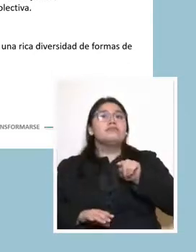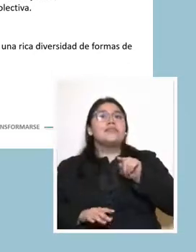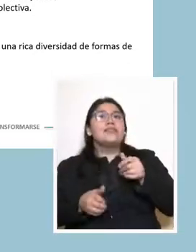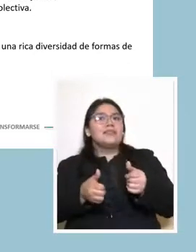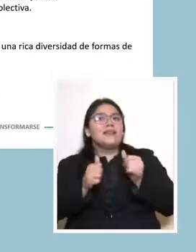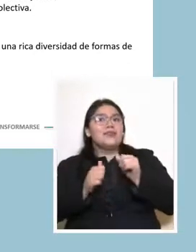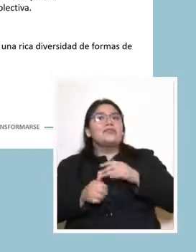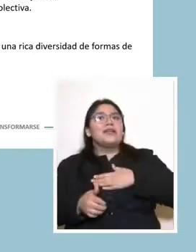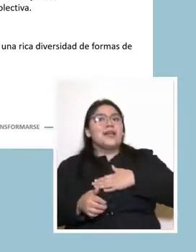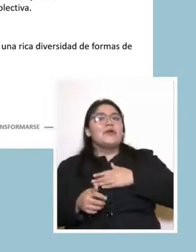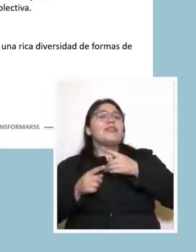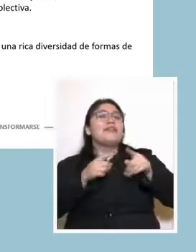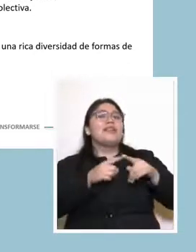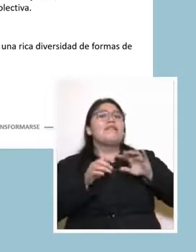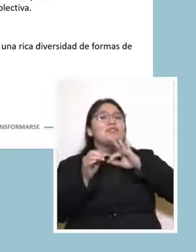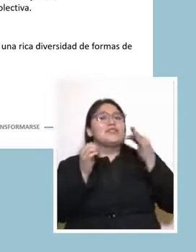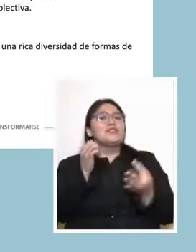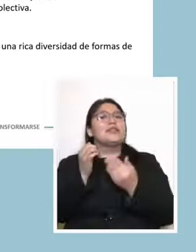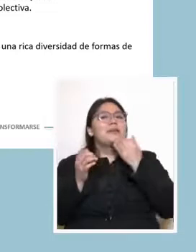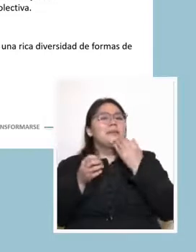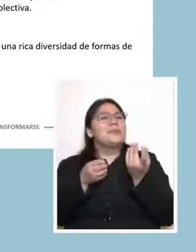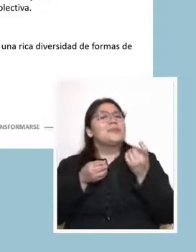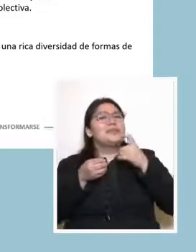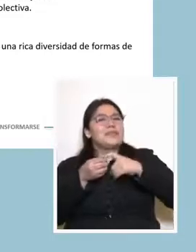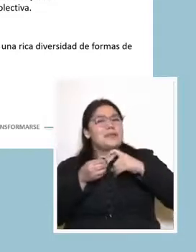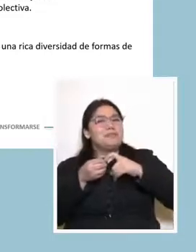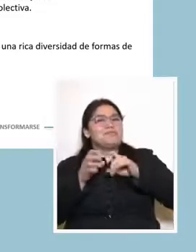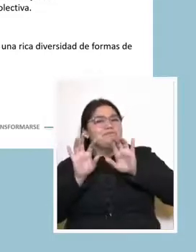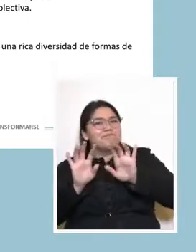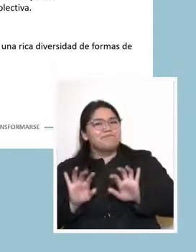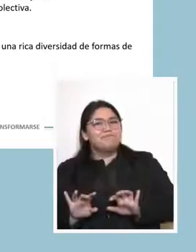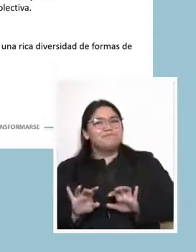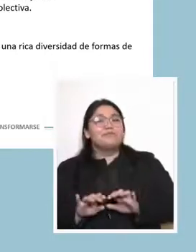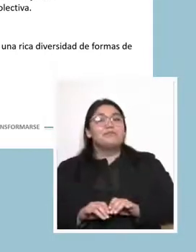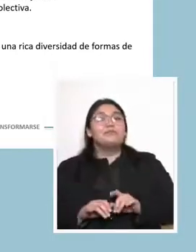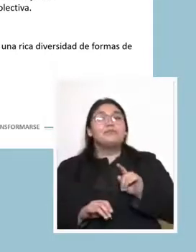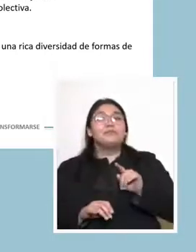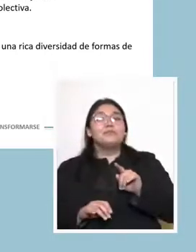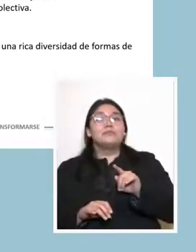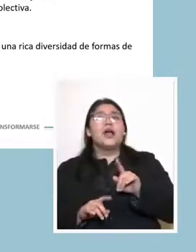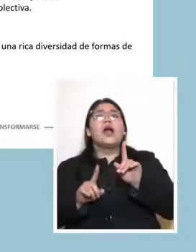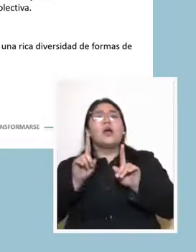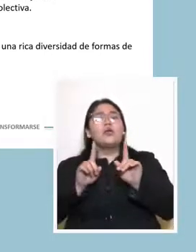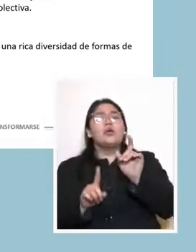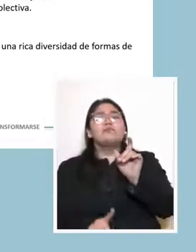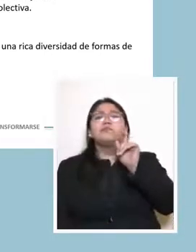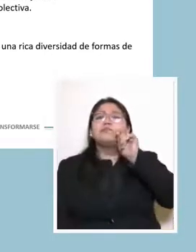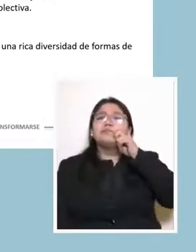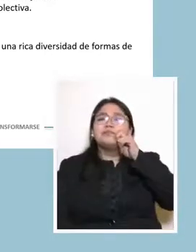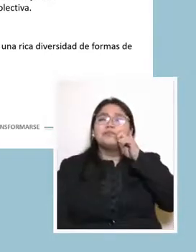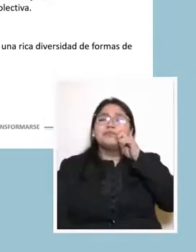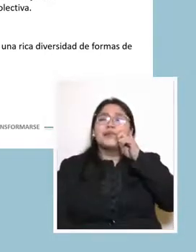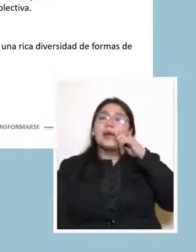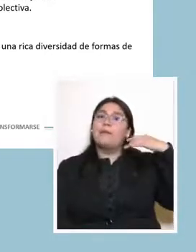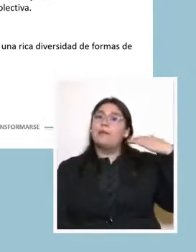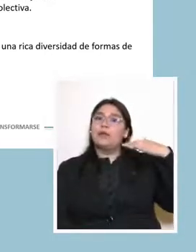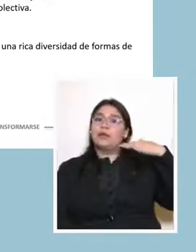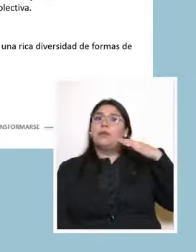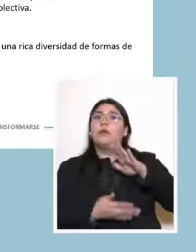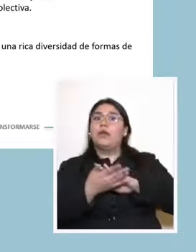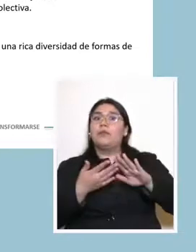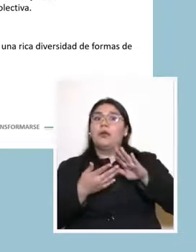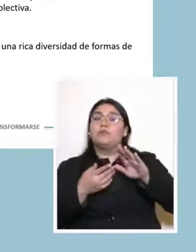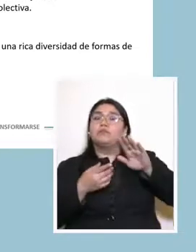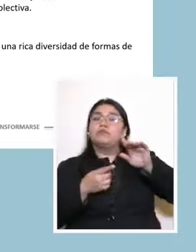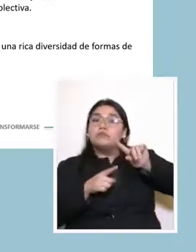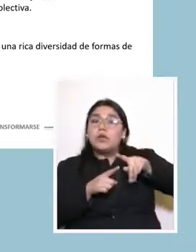tanto fundación. Hay conceptos tremendamente potentes e interesantes que tiene que ver con la reimaginación, juntos, es un